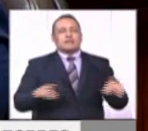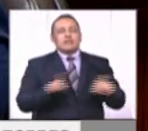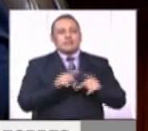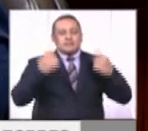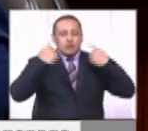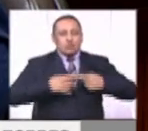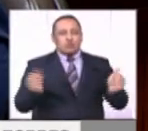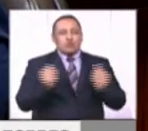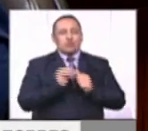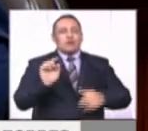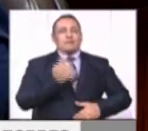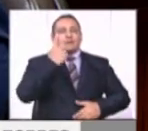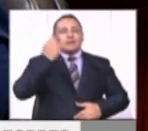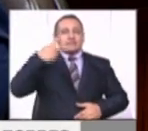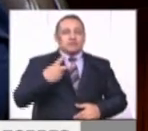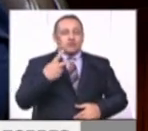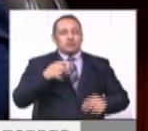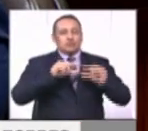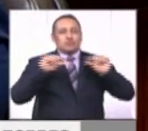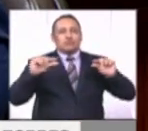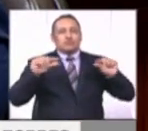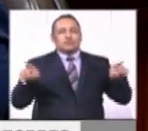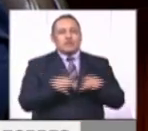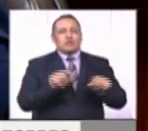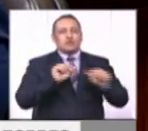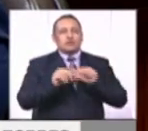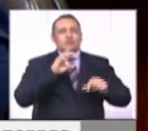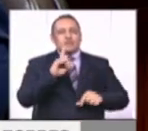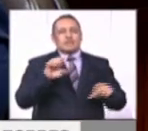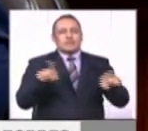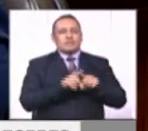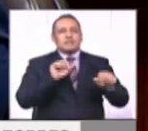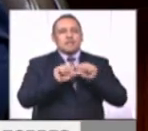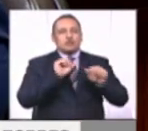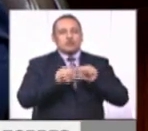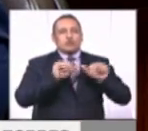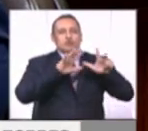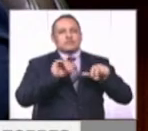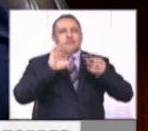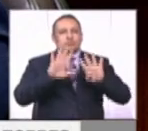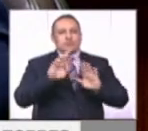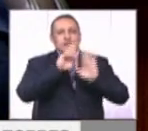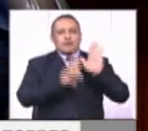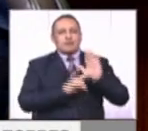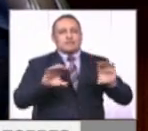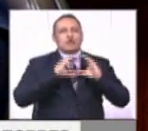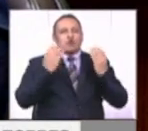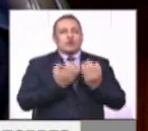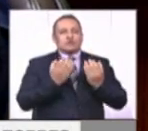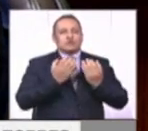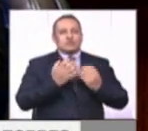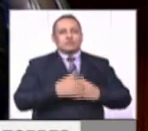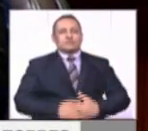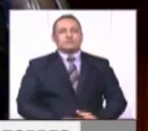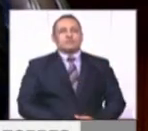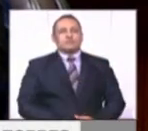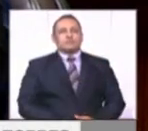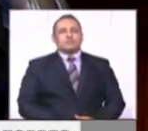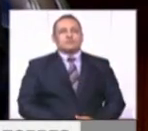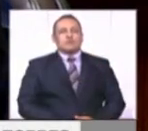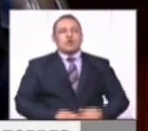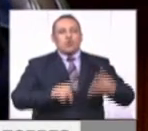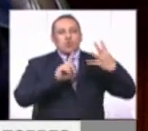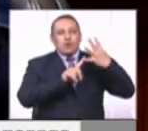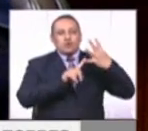conformidad con el primer y segundo párrafos del inciso d del artículo 89 del reglamento del Congreso